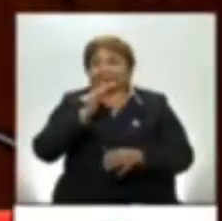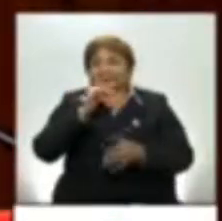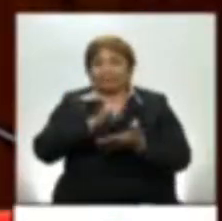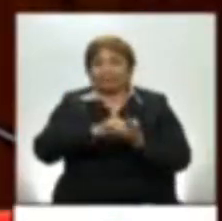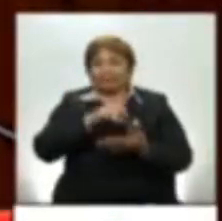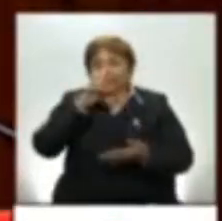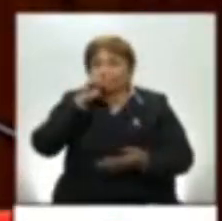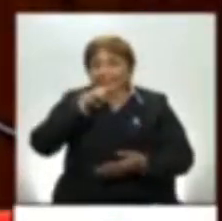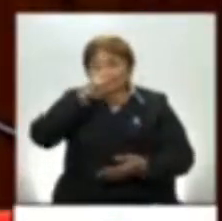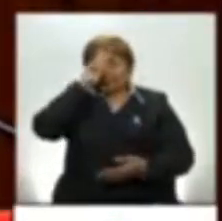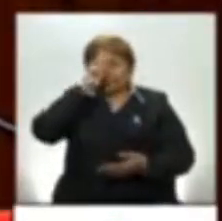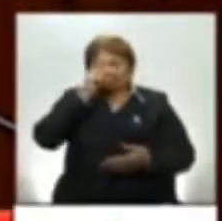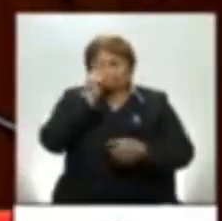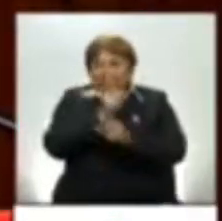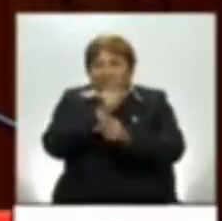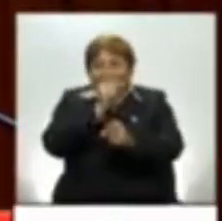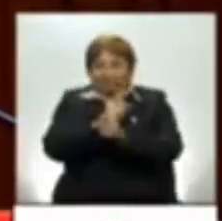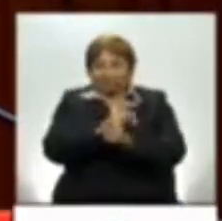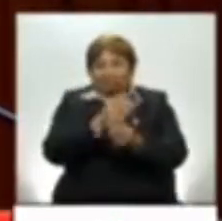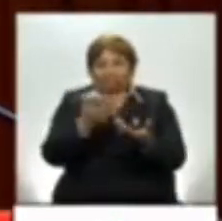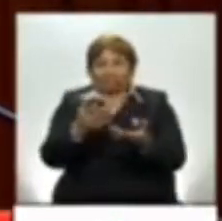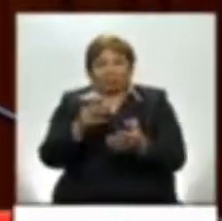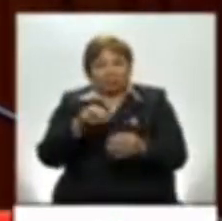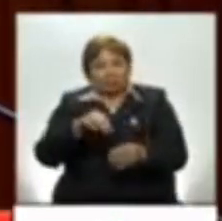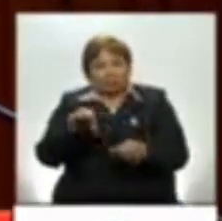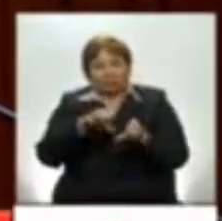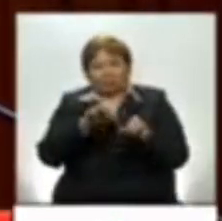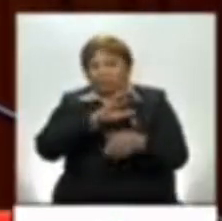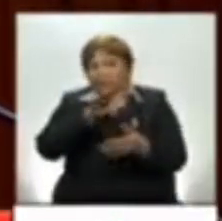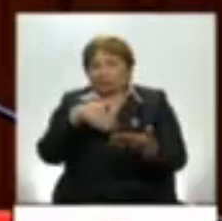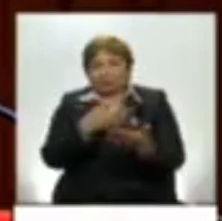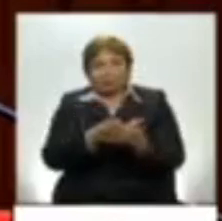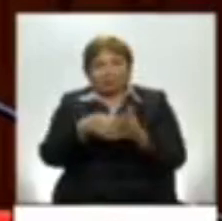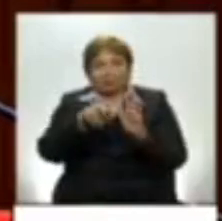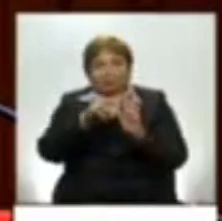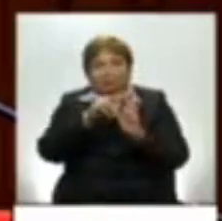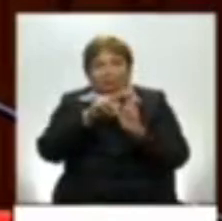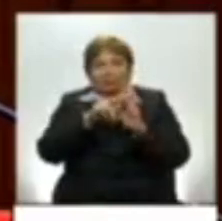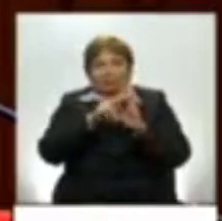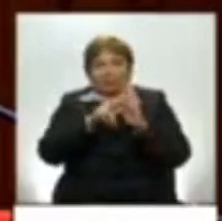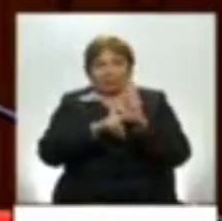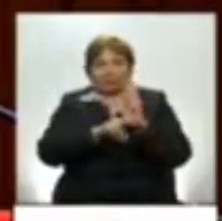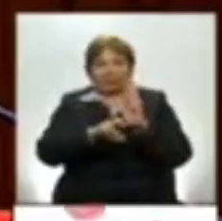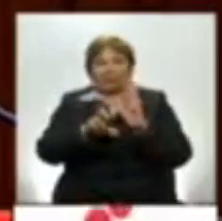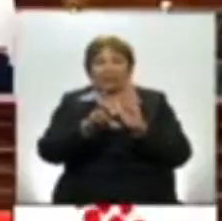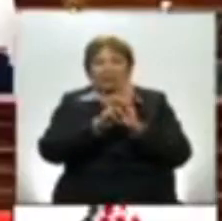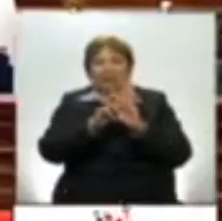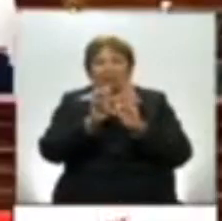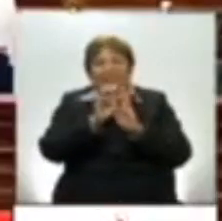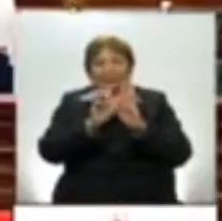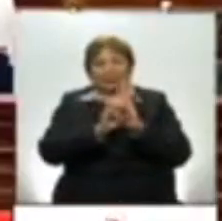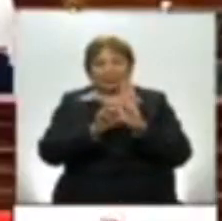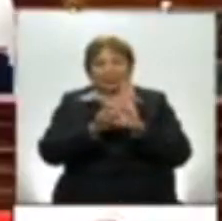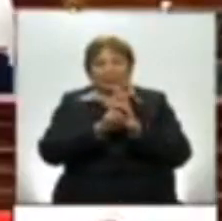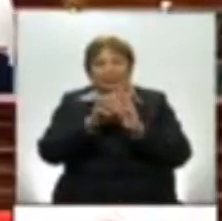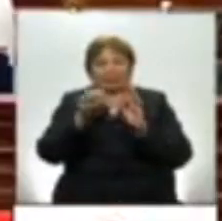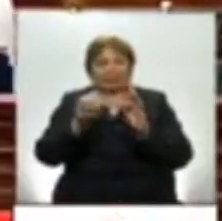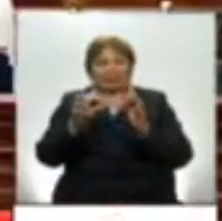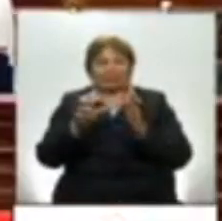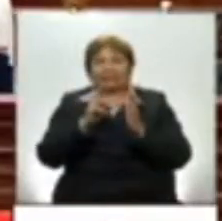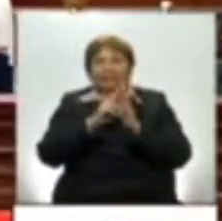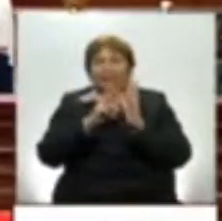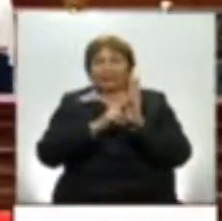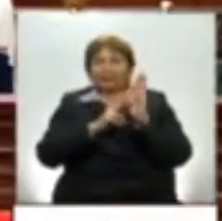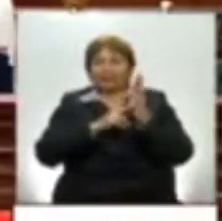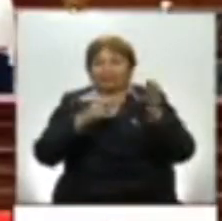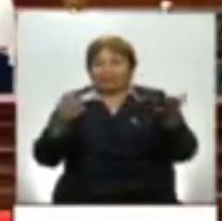patria cumplir fielmente sus deberes y obrar en todo conforme a las normas constitucionales, legales y